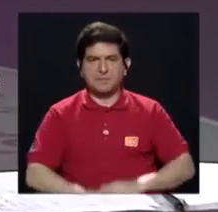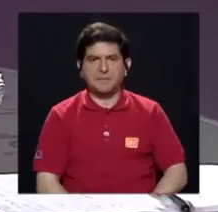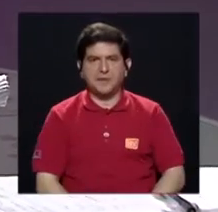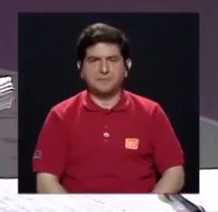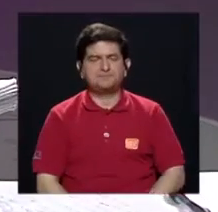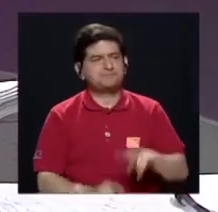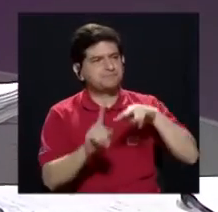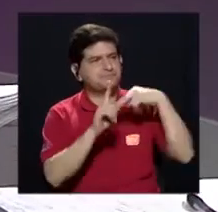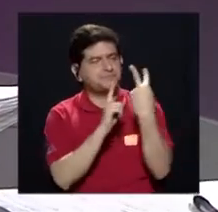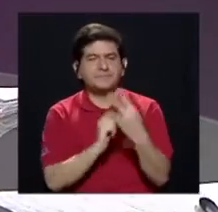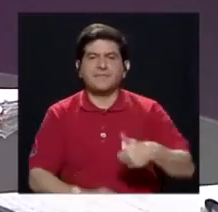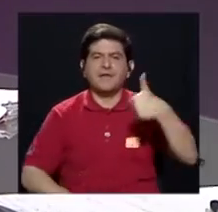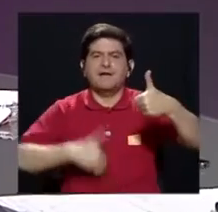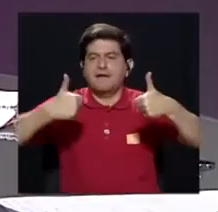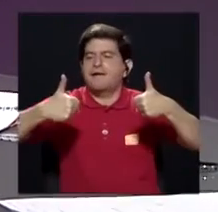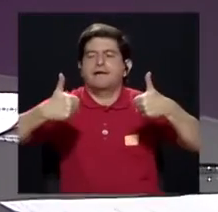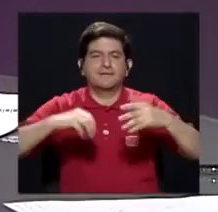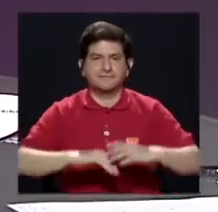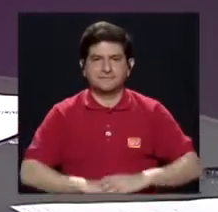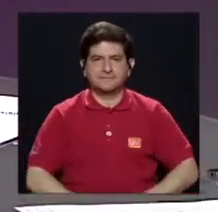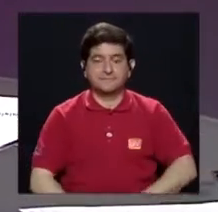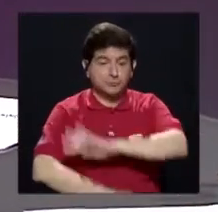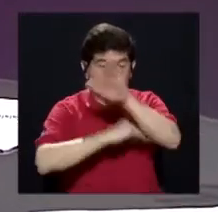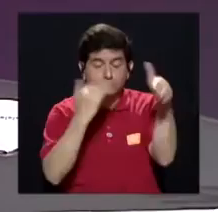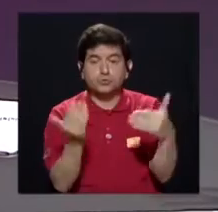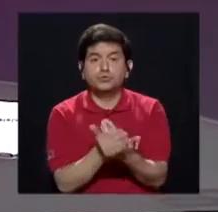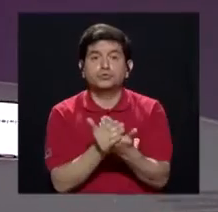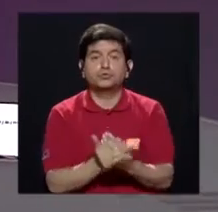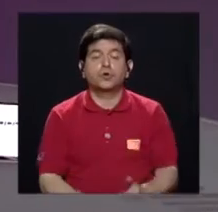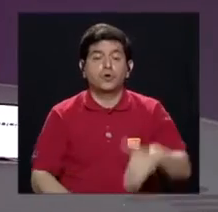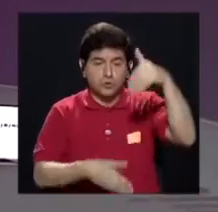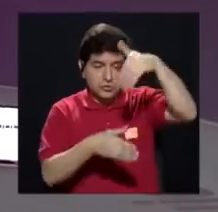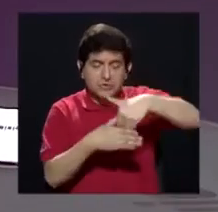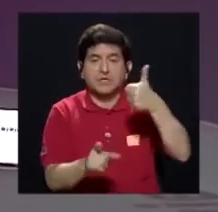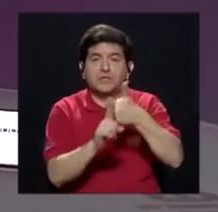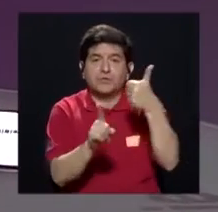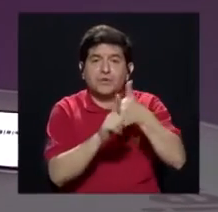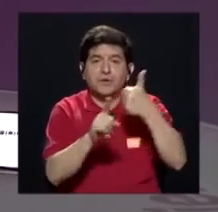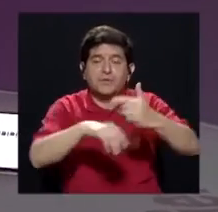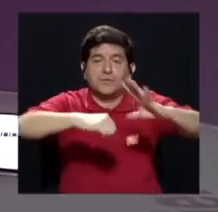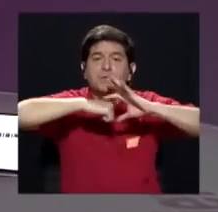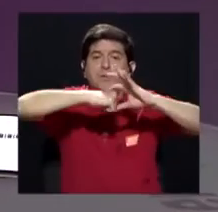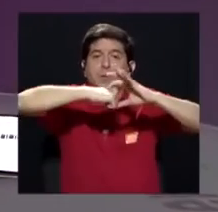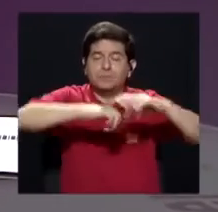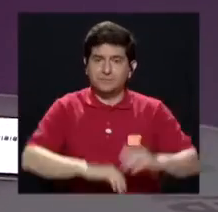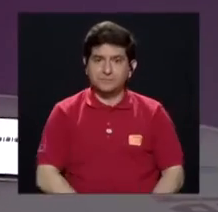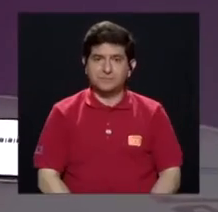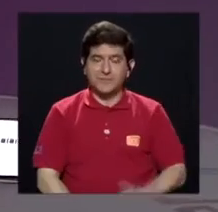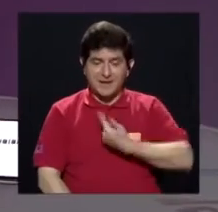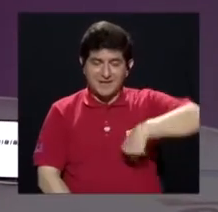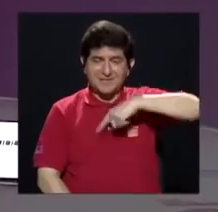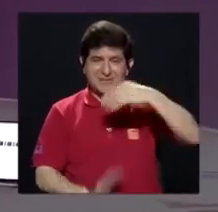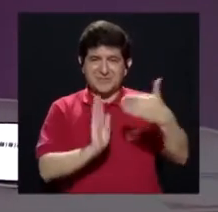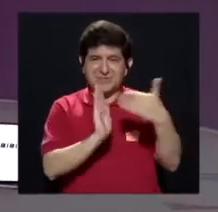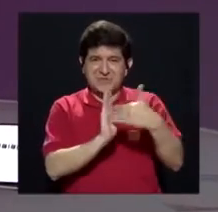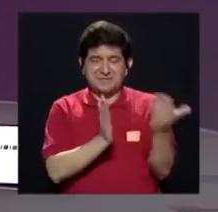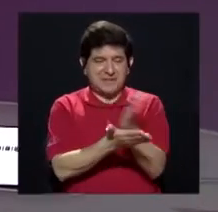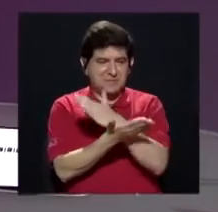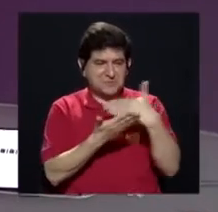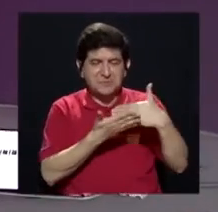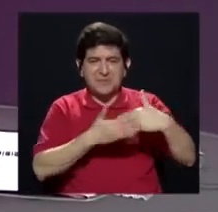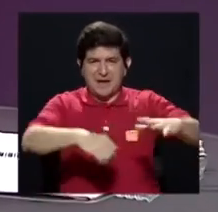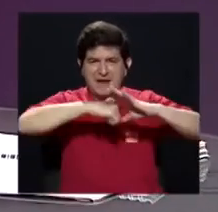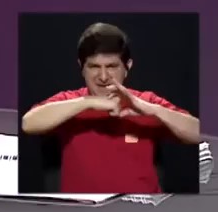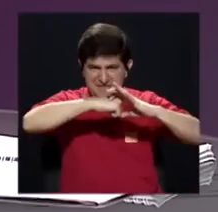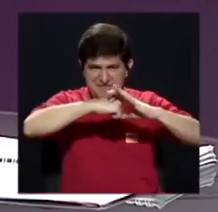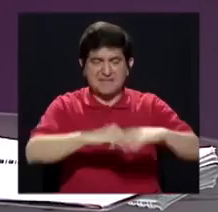el paradigma de ganar-ganar, es decir, que todos estamos dentro del mismo planeta. Entonces, si dañamos un área del planeta,